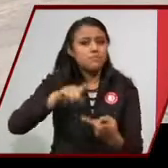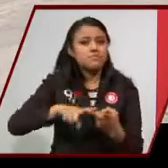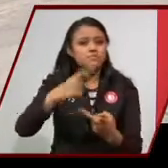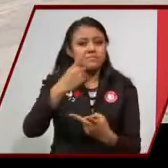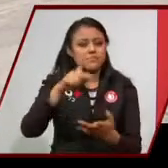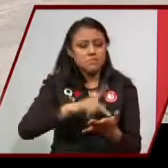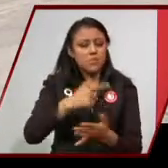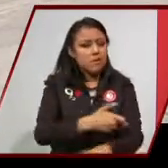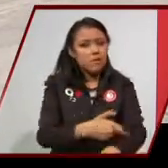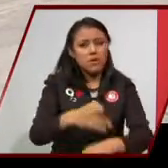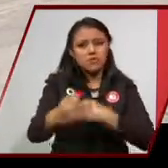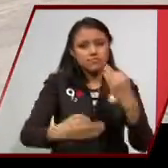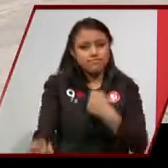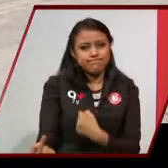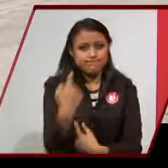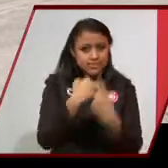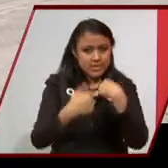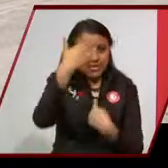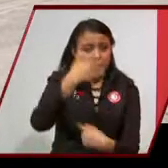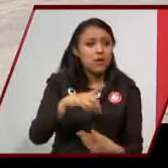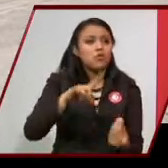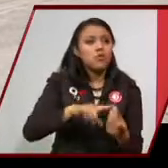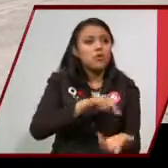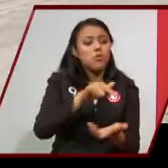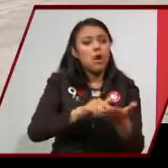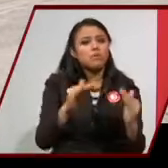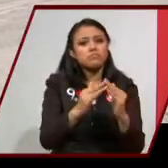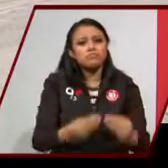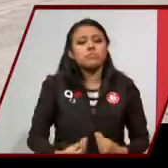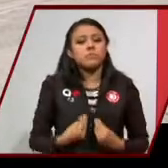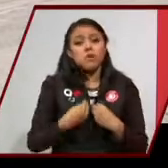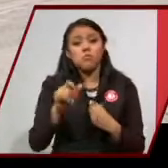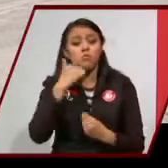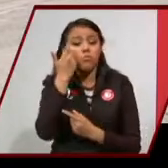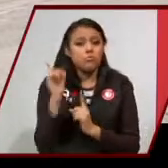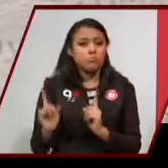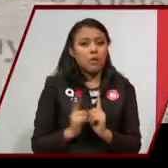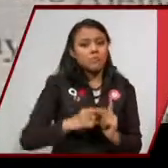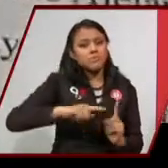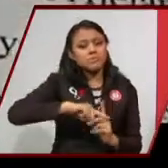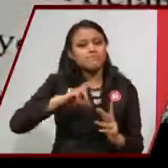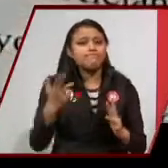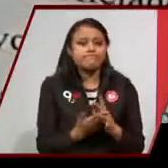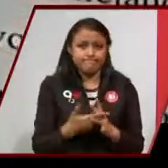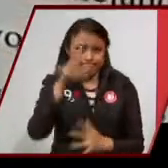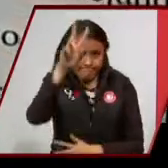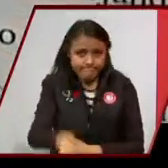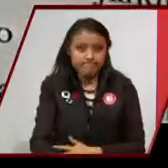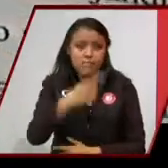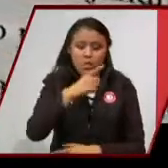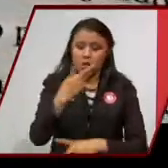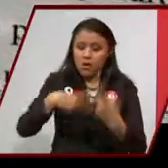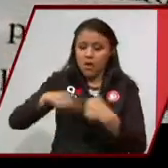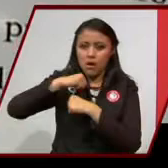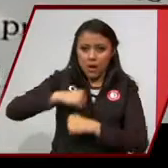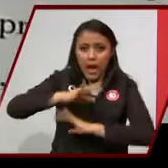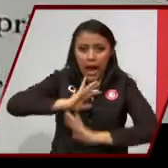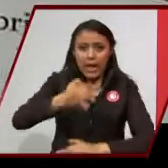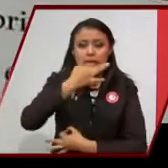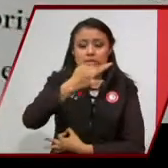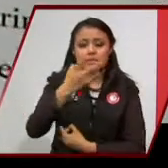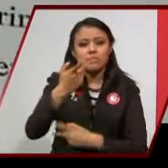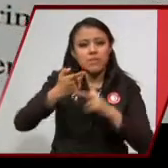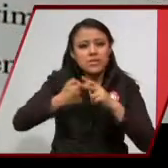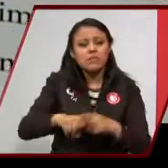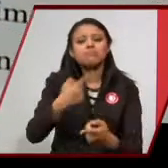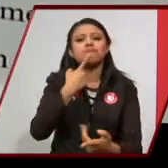familia. Y el señor dice que sabe dónde vivo y a la hora que él quiere puede mandar y levantarme. Comenta, acudió a las autoridades y